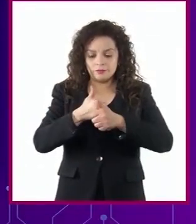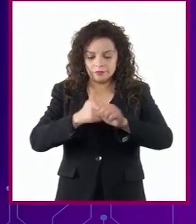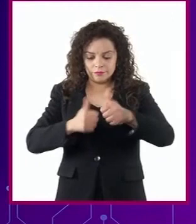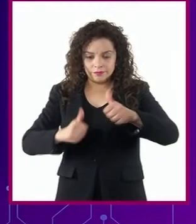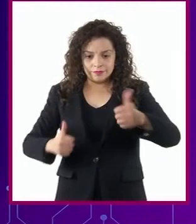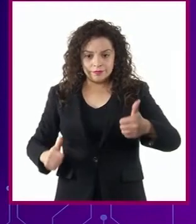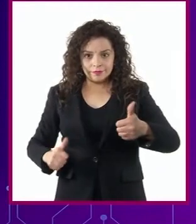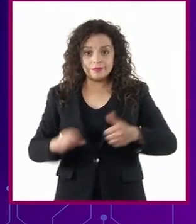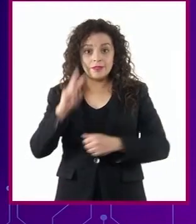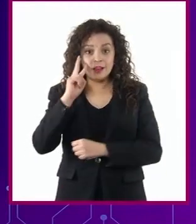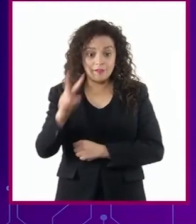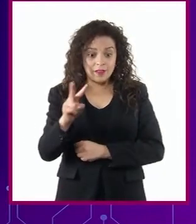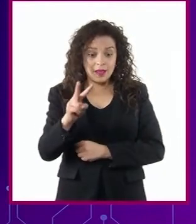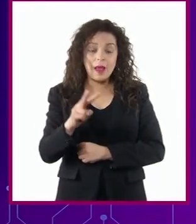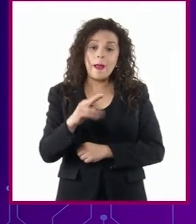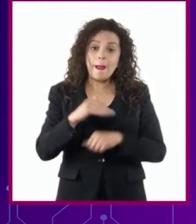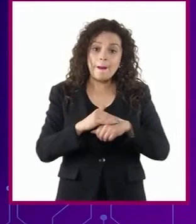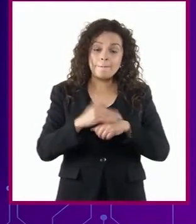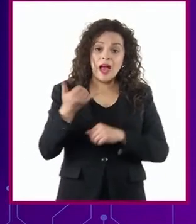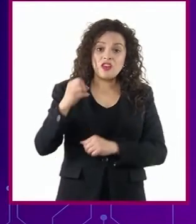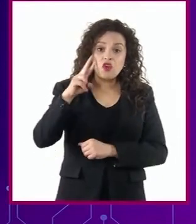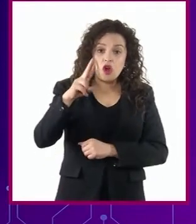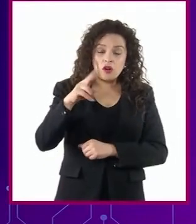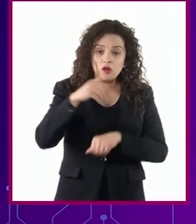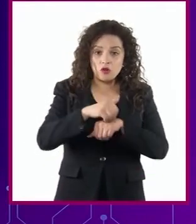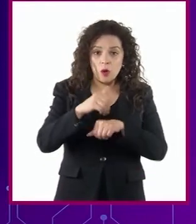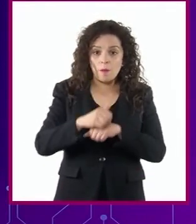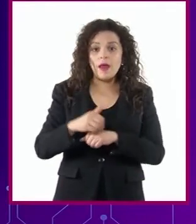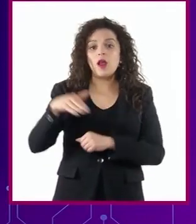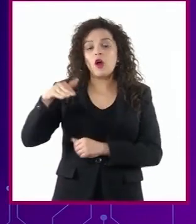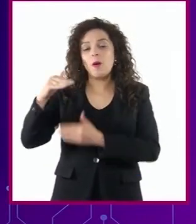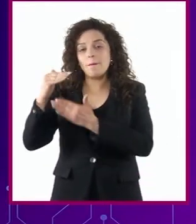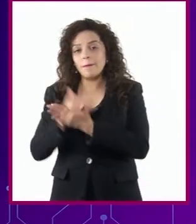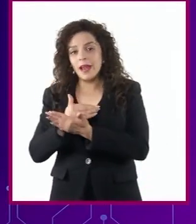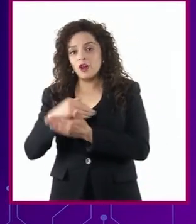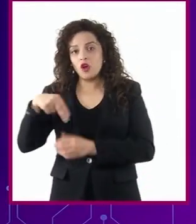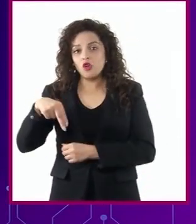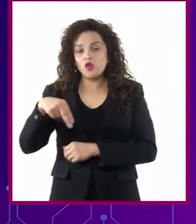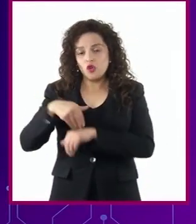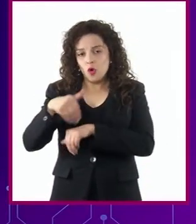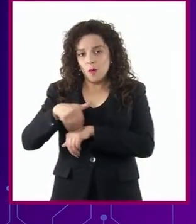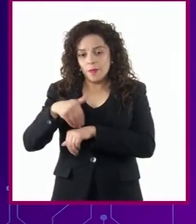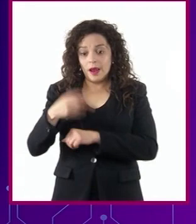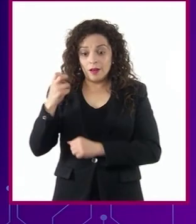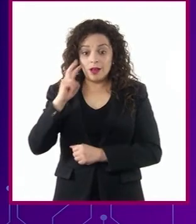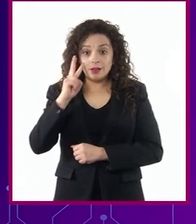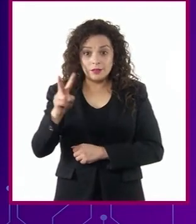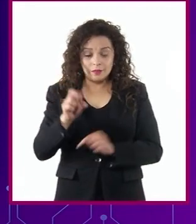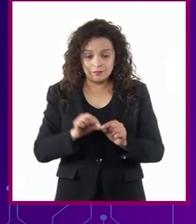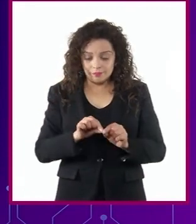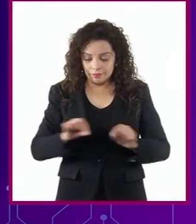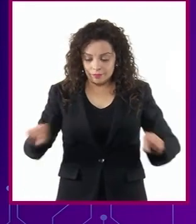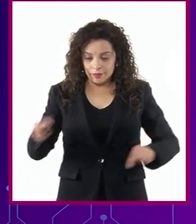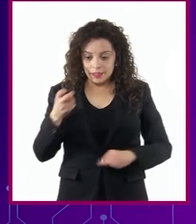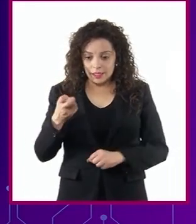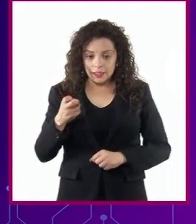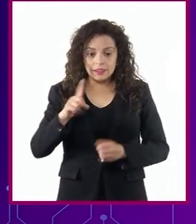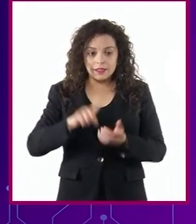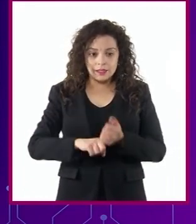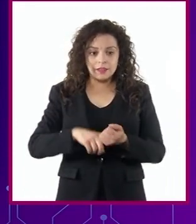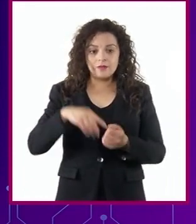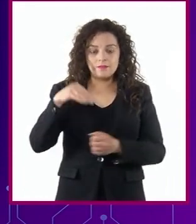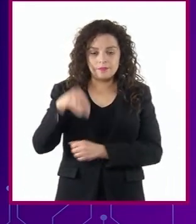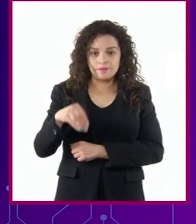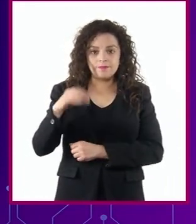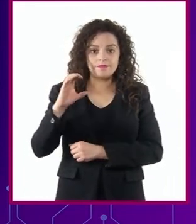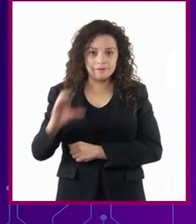mayor menos el dato menor. En este caso, como los números que aparecen en el eje horizontal son las marcas de clase, no se